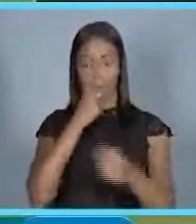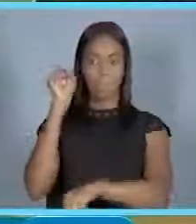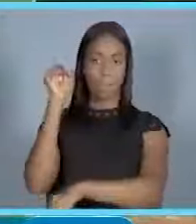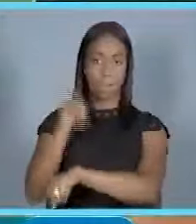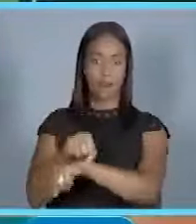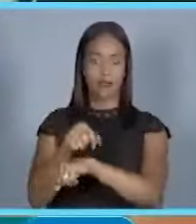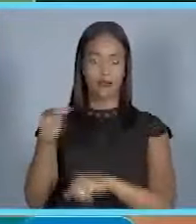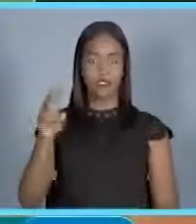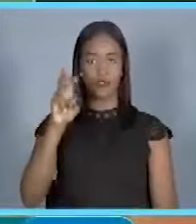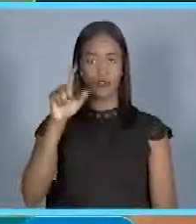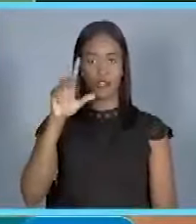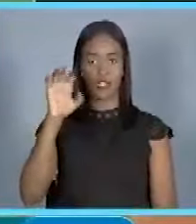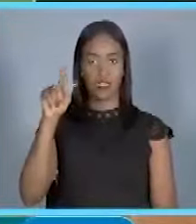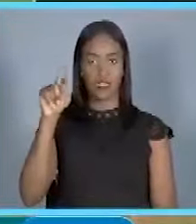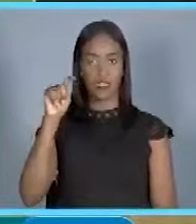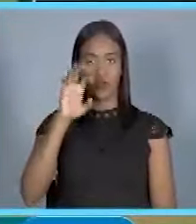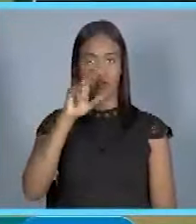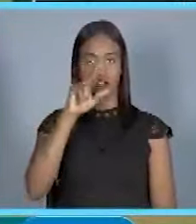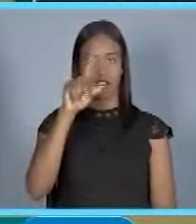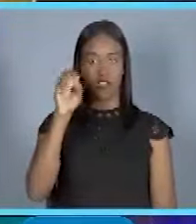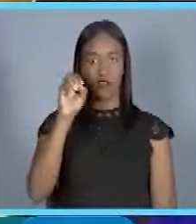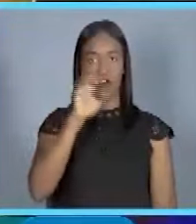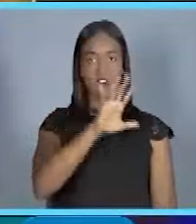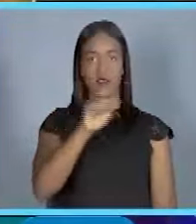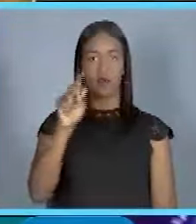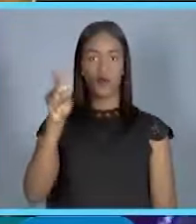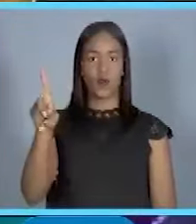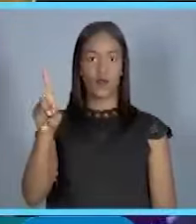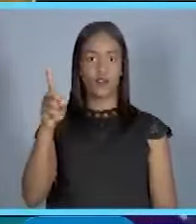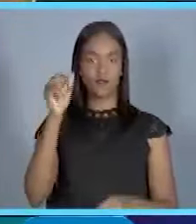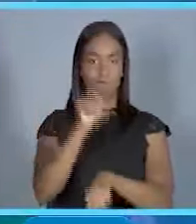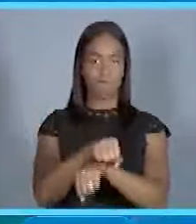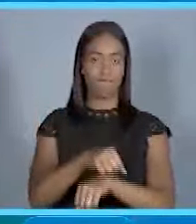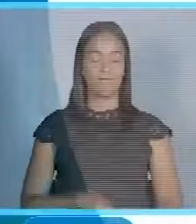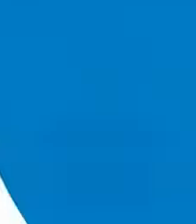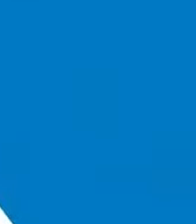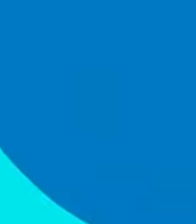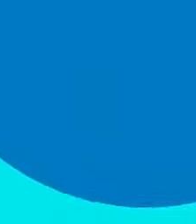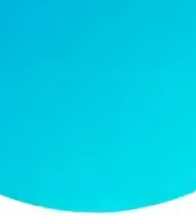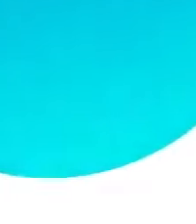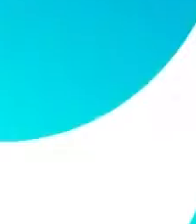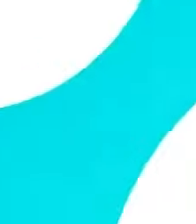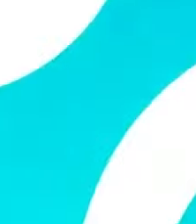los Wildcats de Curazao 5-1 en la Serie del Caribe.